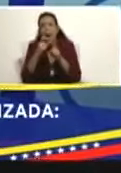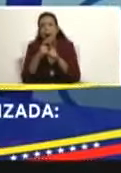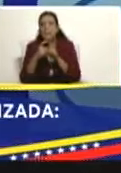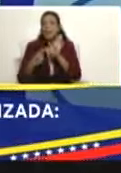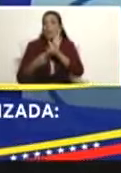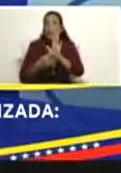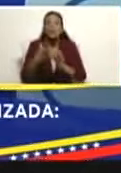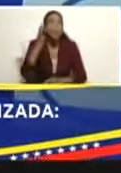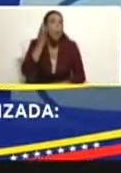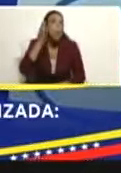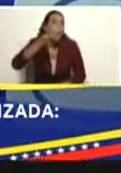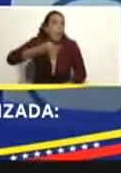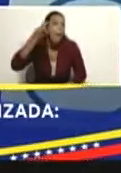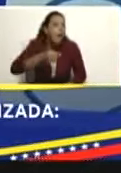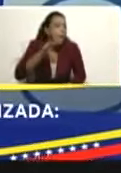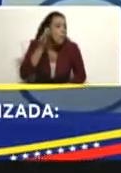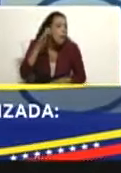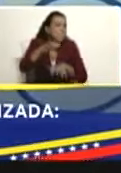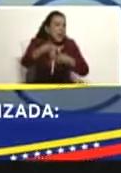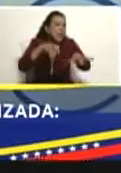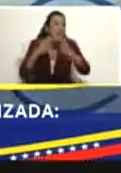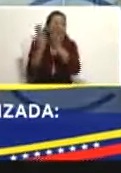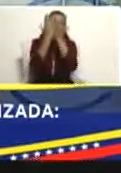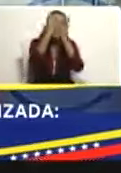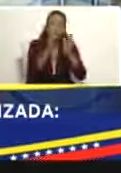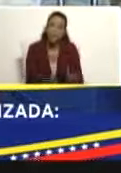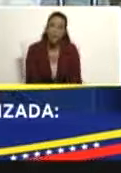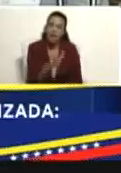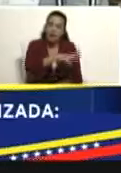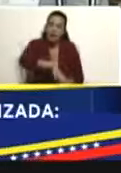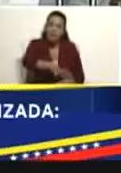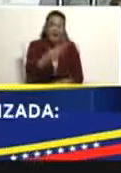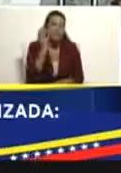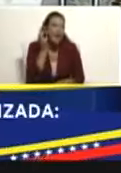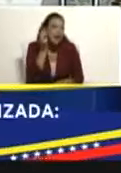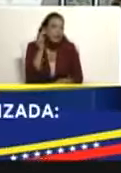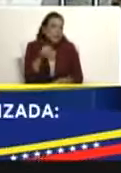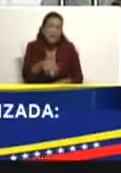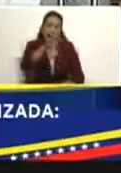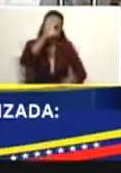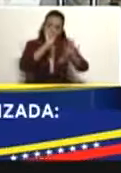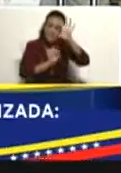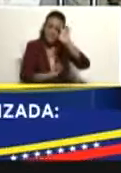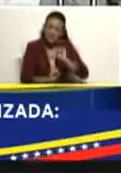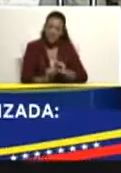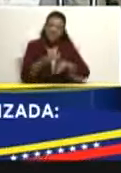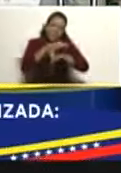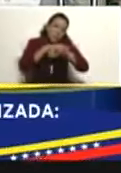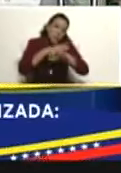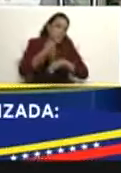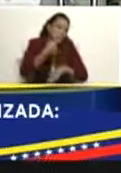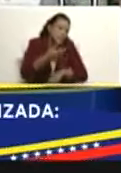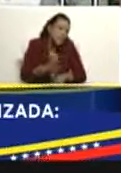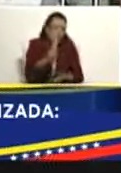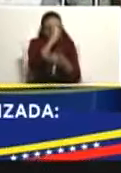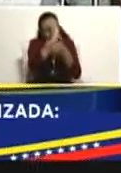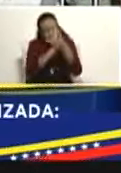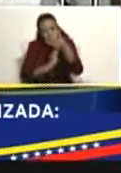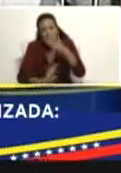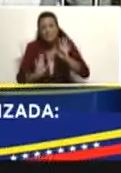son mujeres la mayoría de las jóvenes que se están formando en este centro.